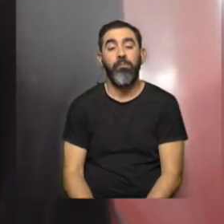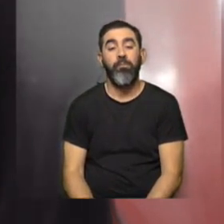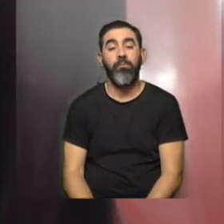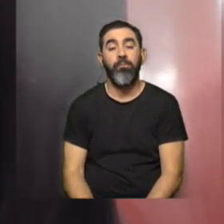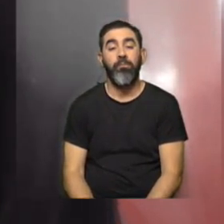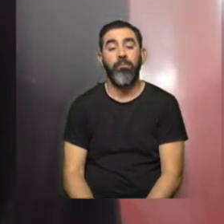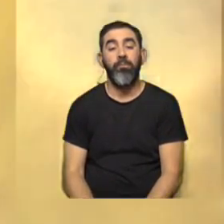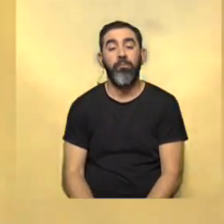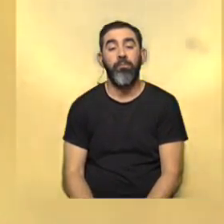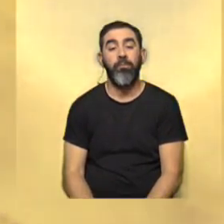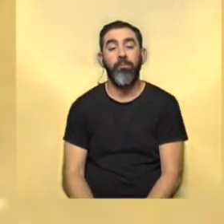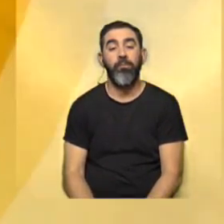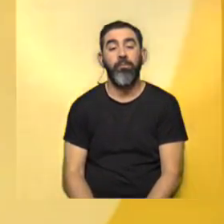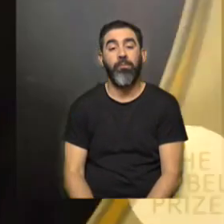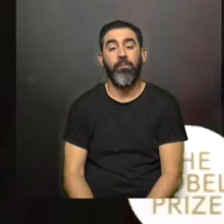jornadasctc.fq.edu.uy.